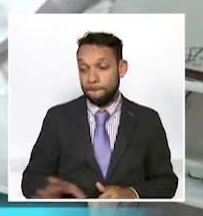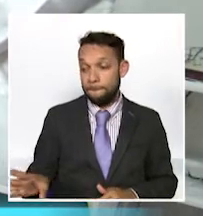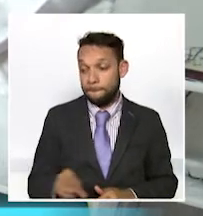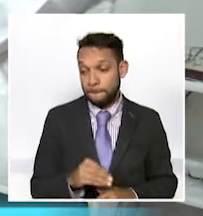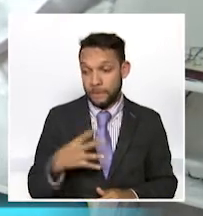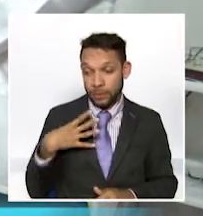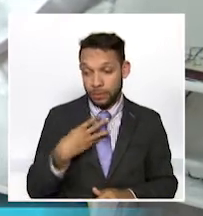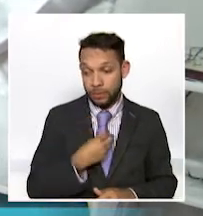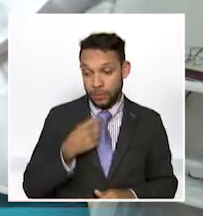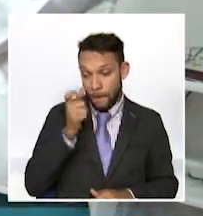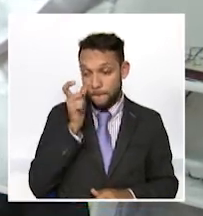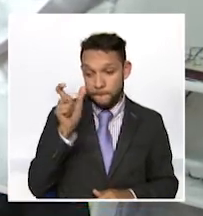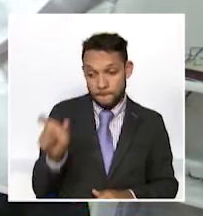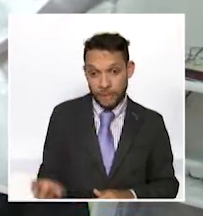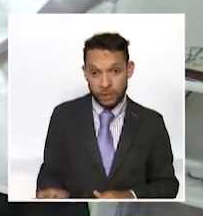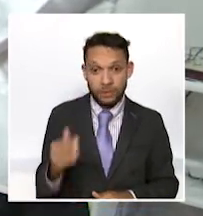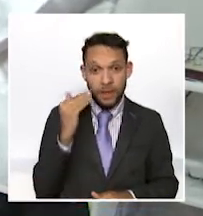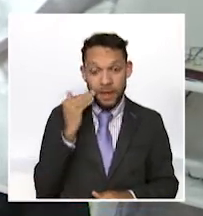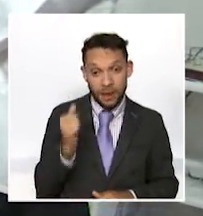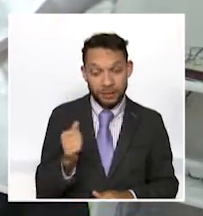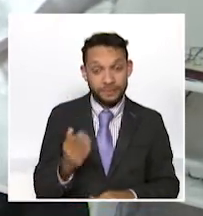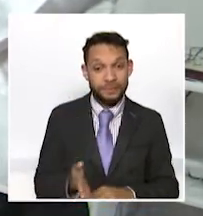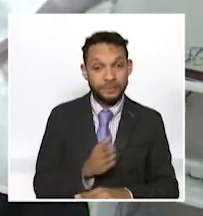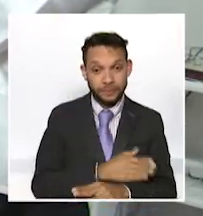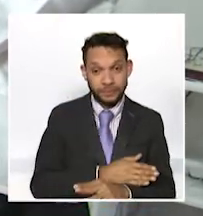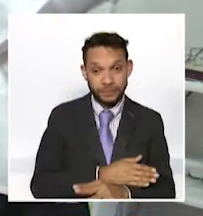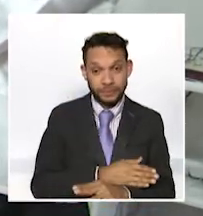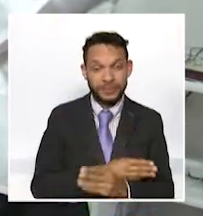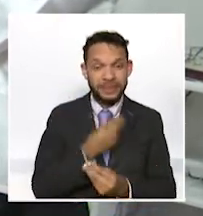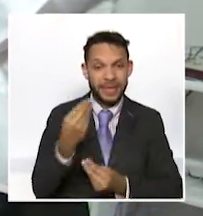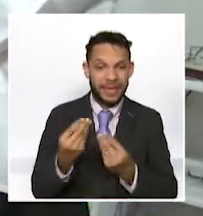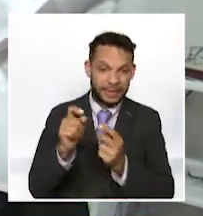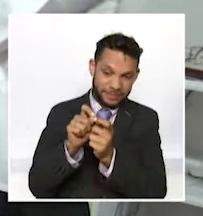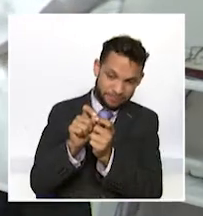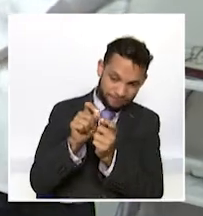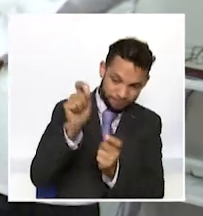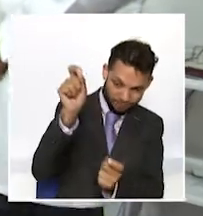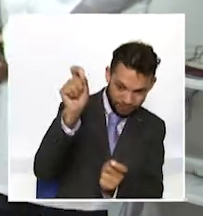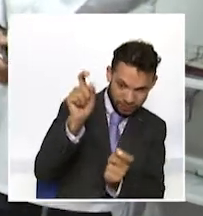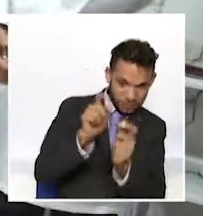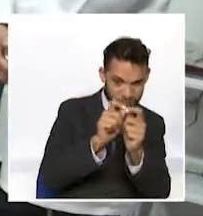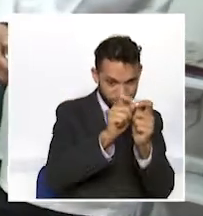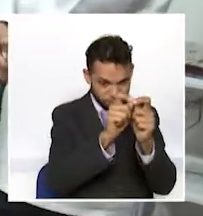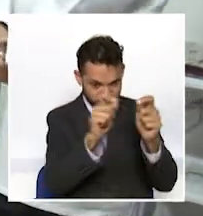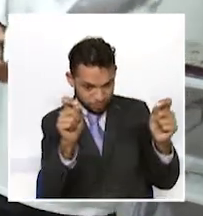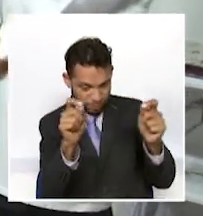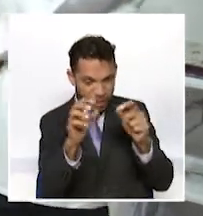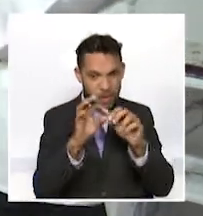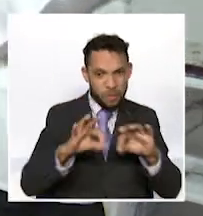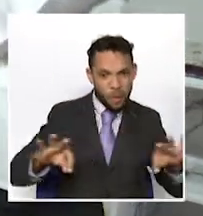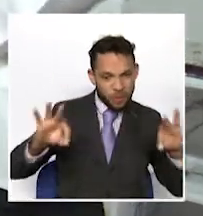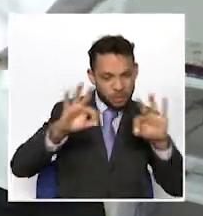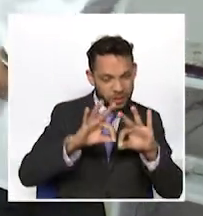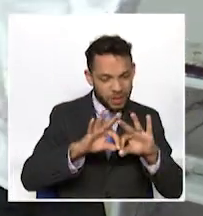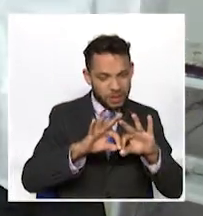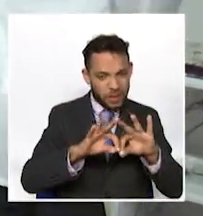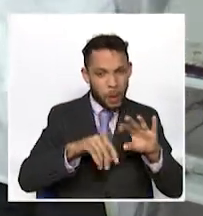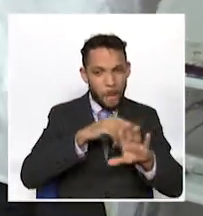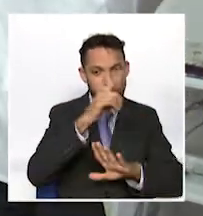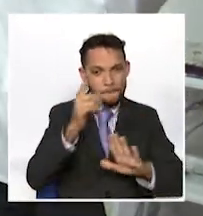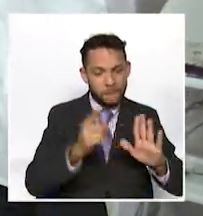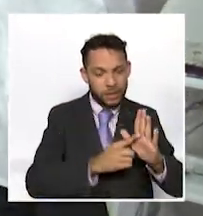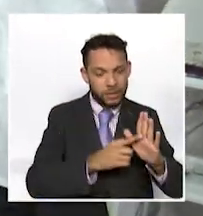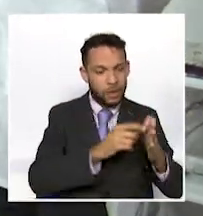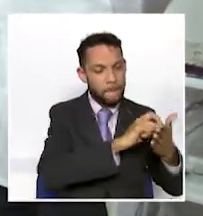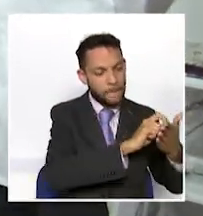un test isométrico básico. Ahorita observábamos la simetría que se generaba entre los hombros, las zonas lumbales,